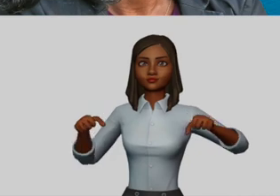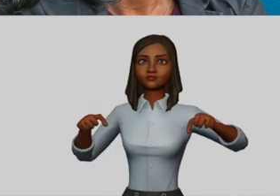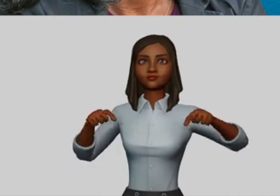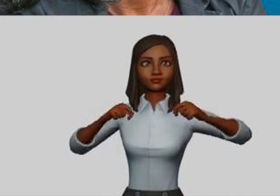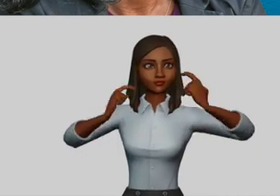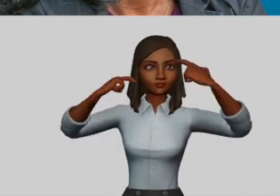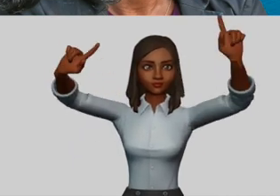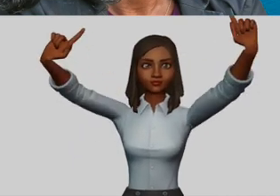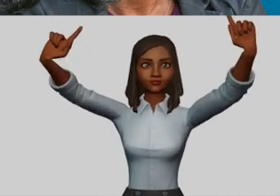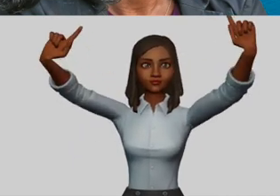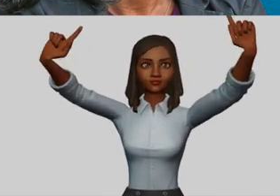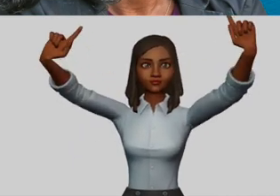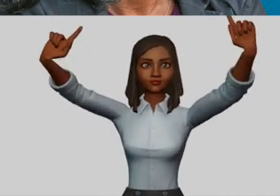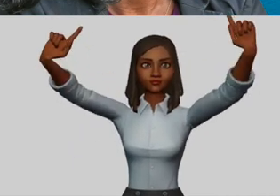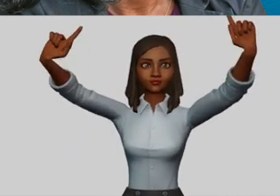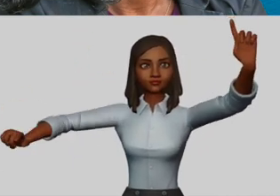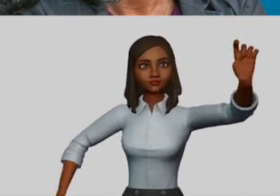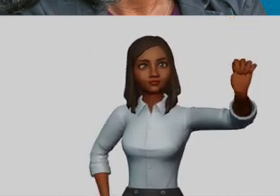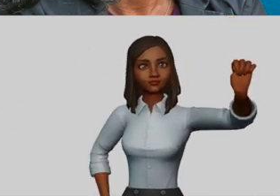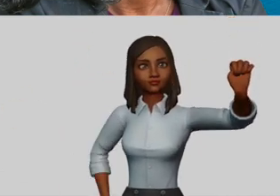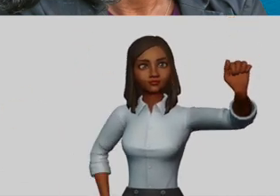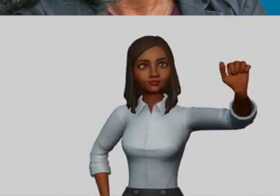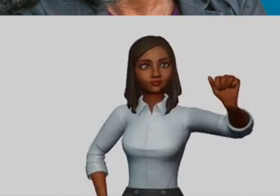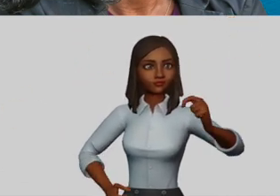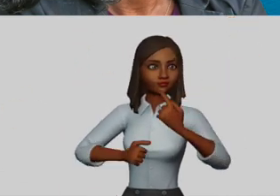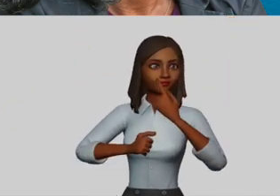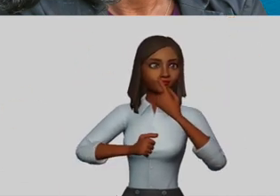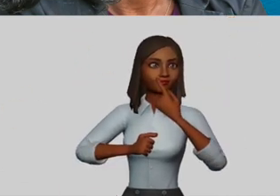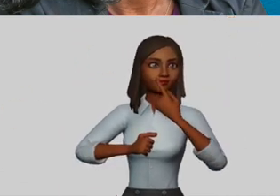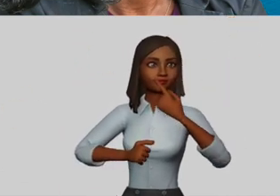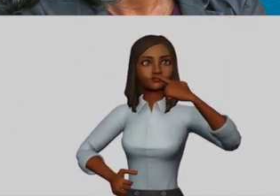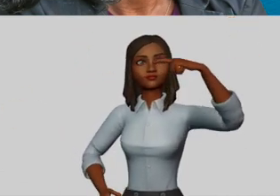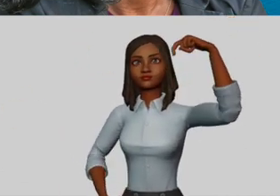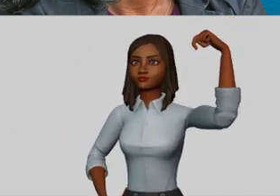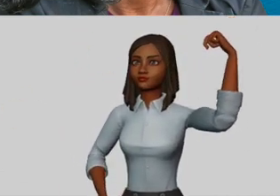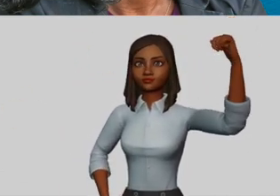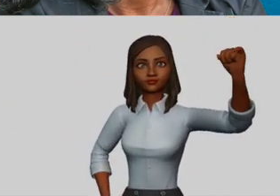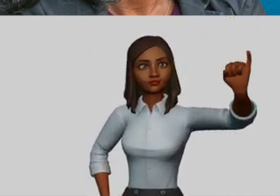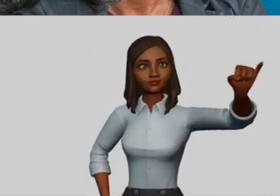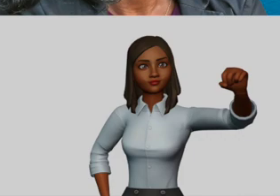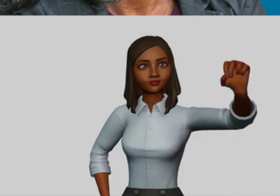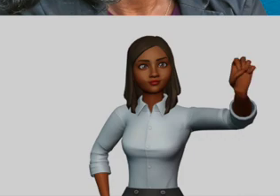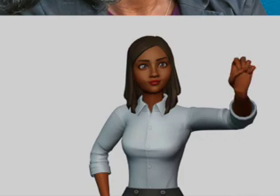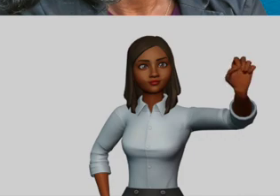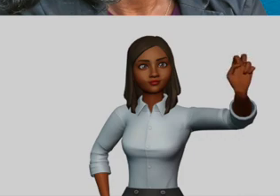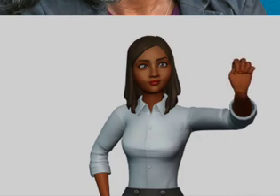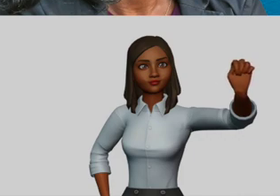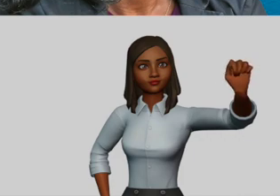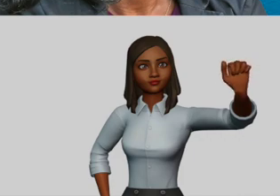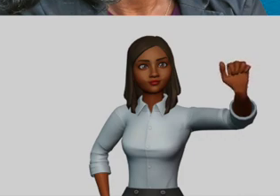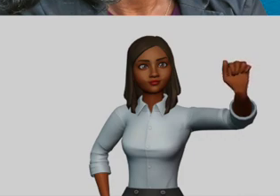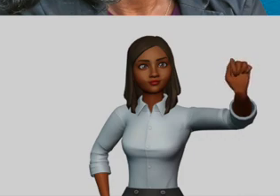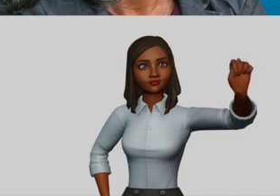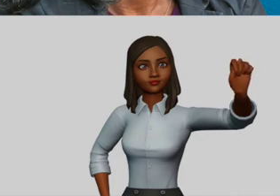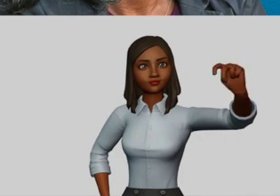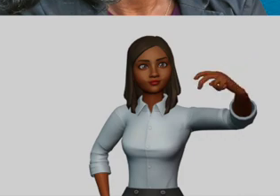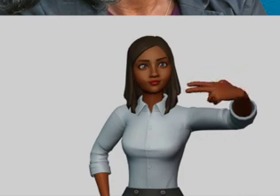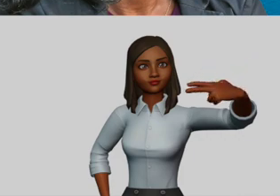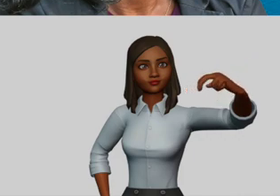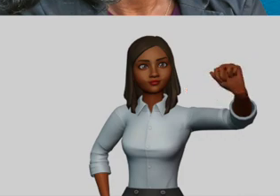Nosotros no dormimos y de verdad que digo que estoy en necesidad de una buena vacación en la República Dominicana. Ven.